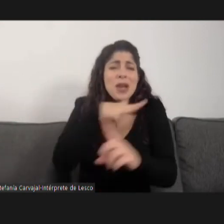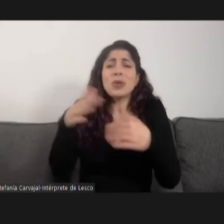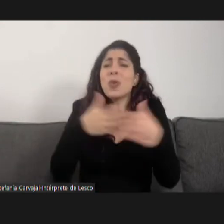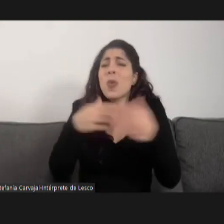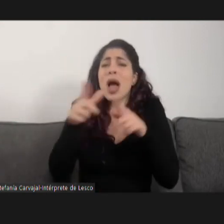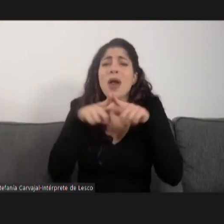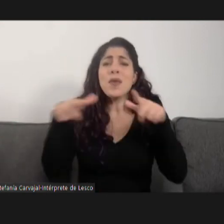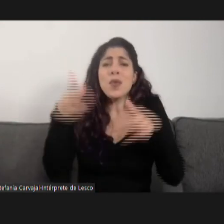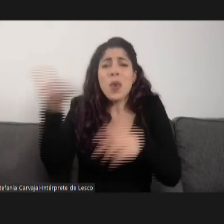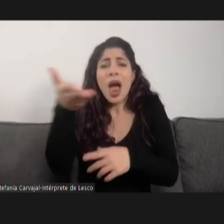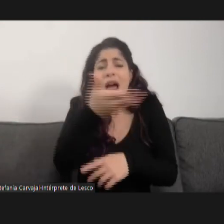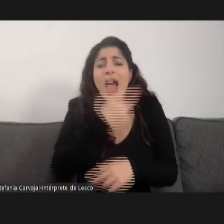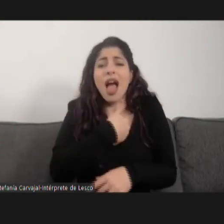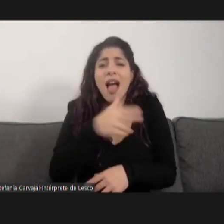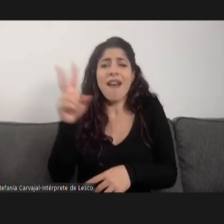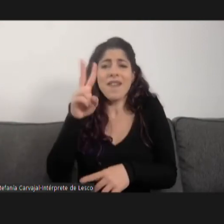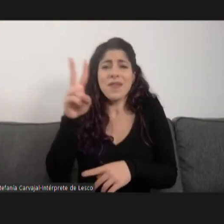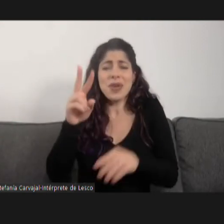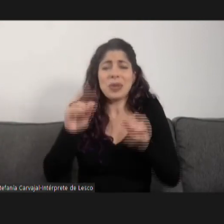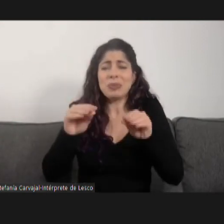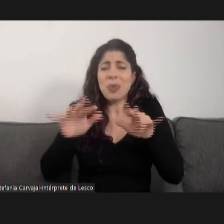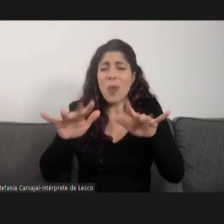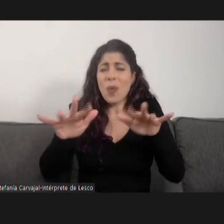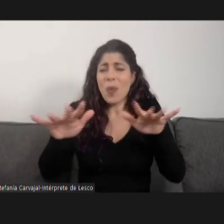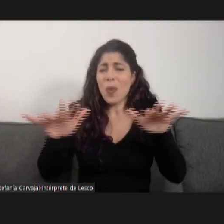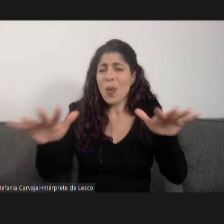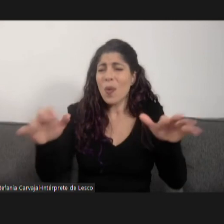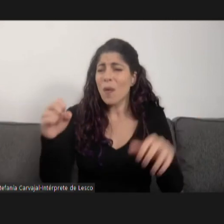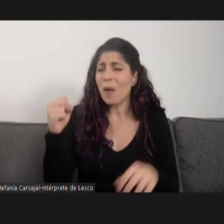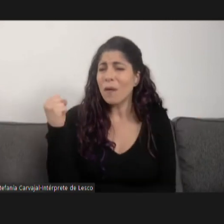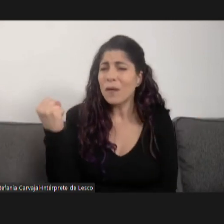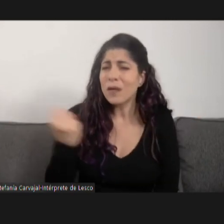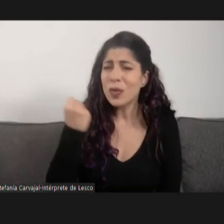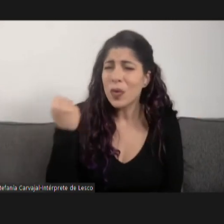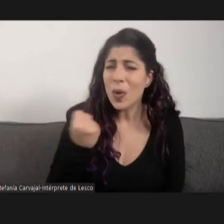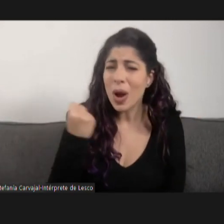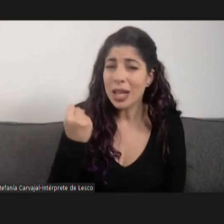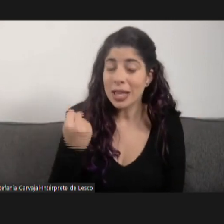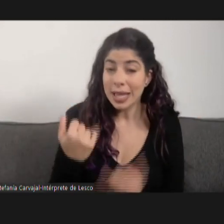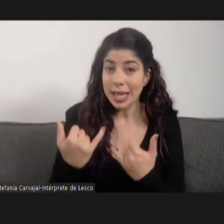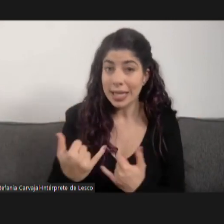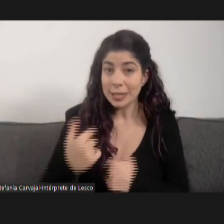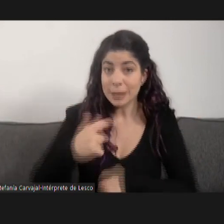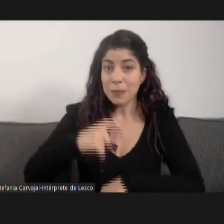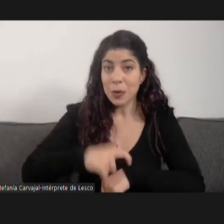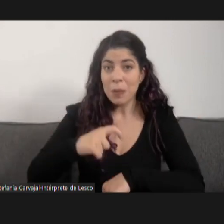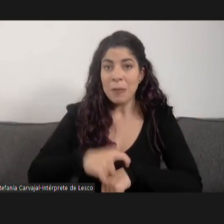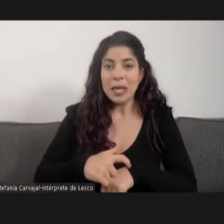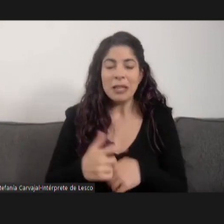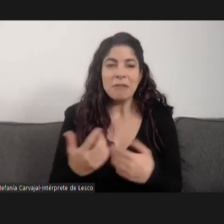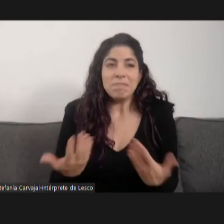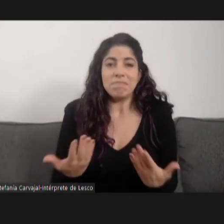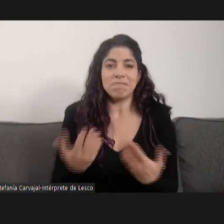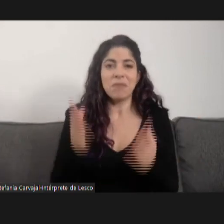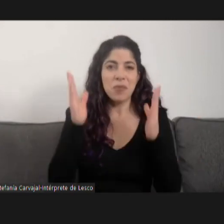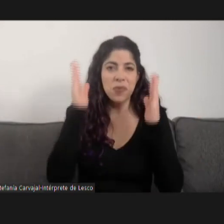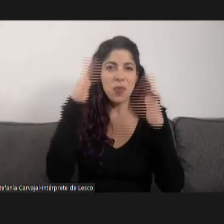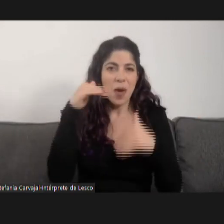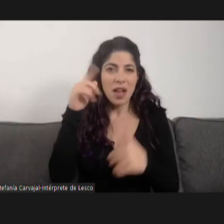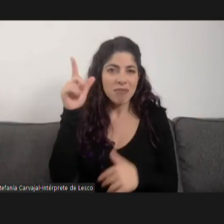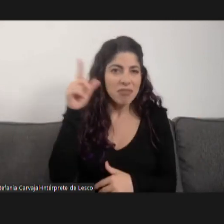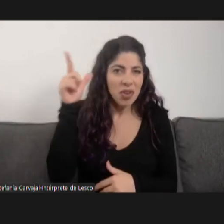está transmitiendo el virus muy, muy intensamente. Entonces, en este momento, más bien, o sea, no tiene ninguna lógica, ningún